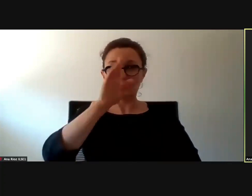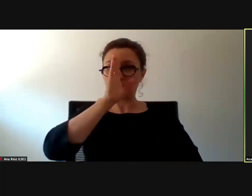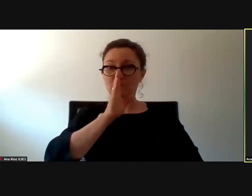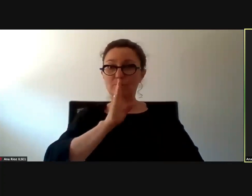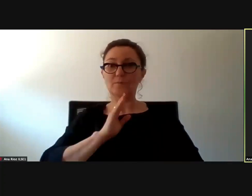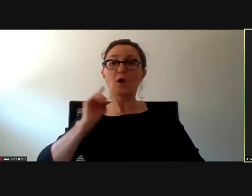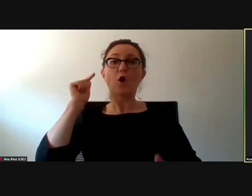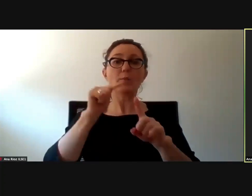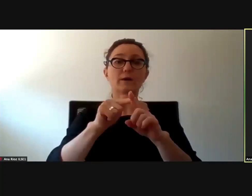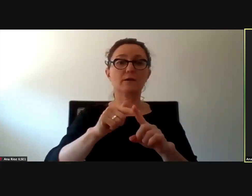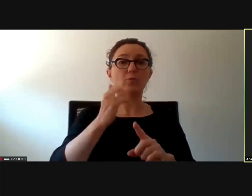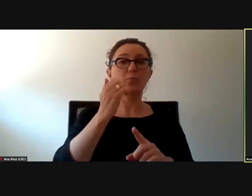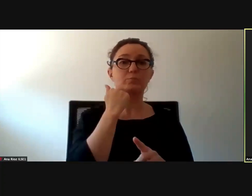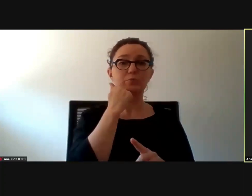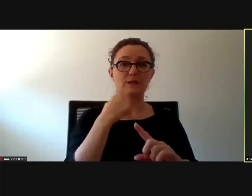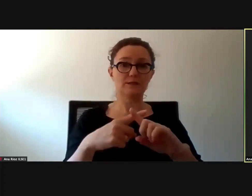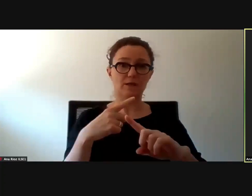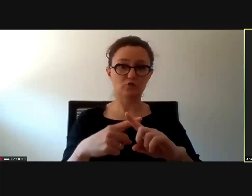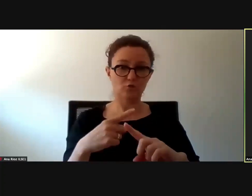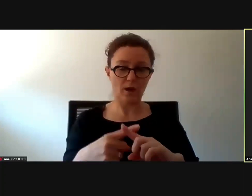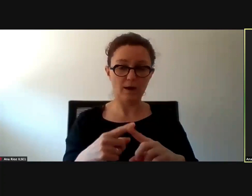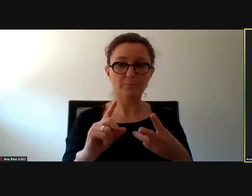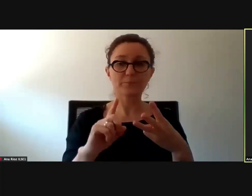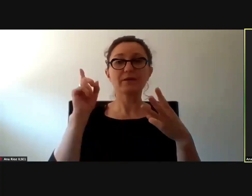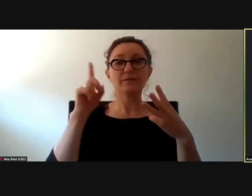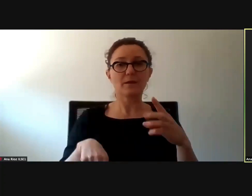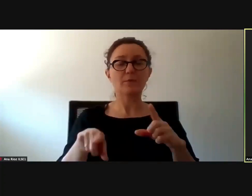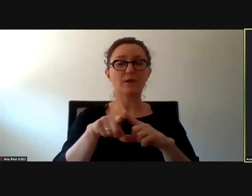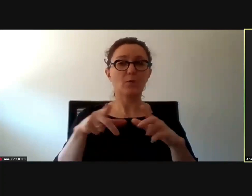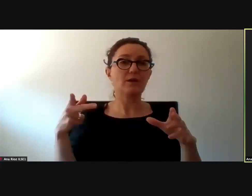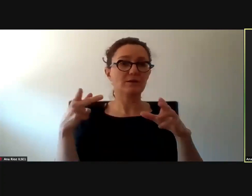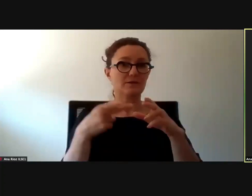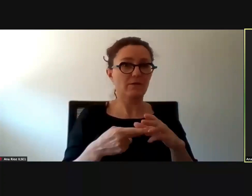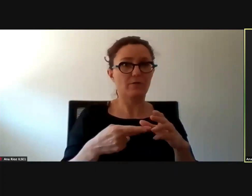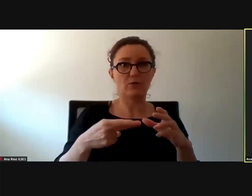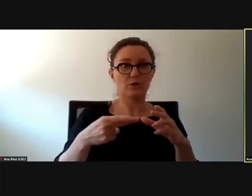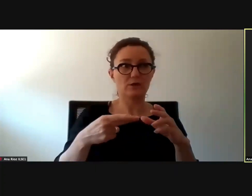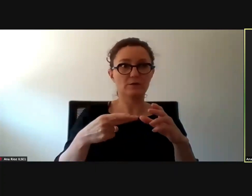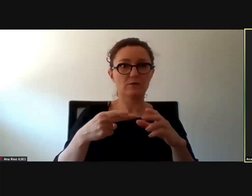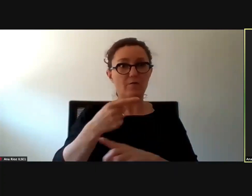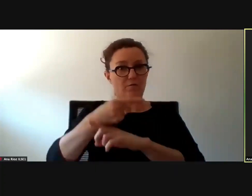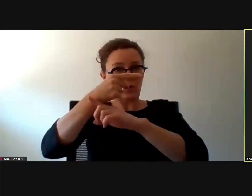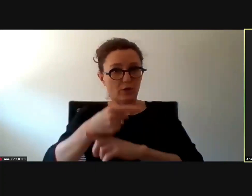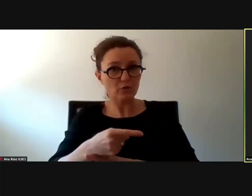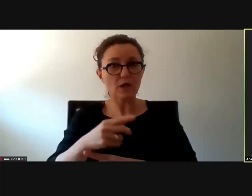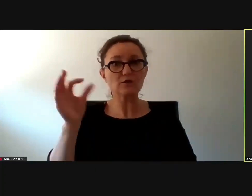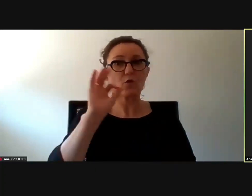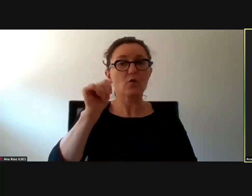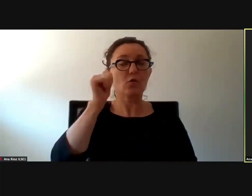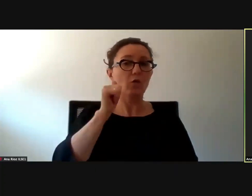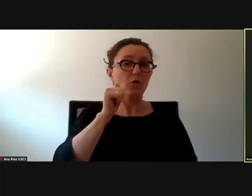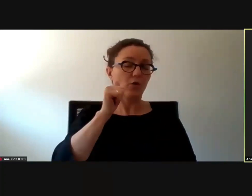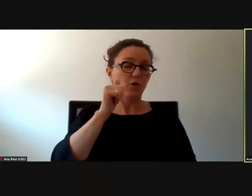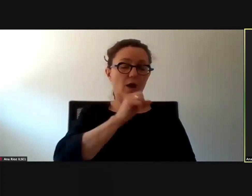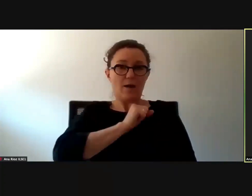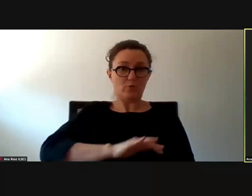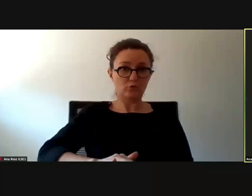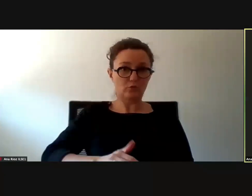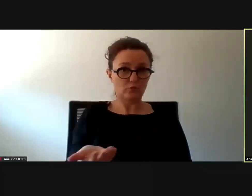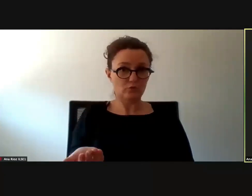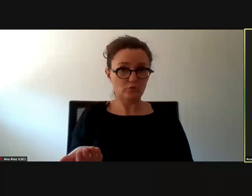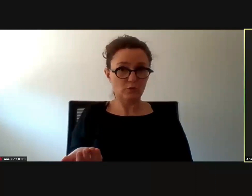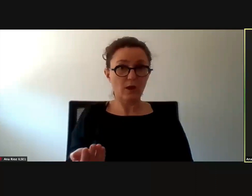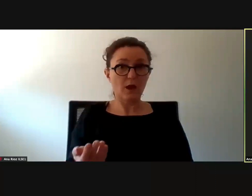sexual o las esterilizaciones forzosas o abortos coercitivos que, bueno, estamos en